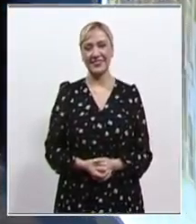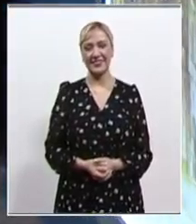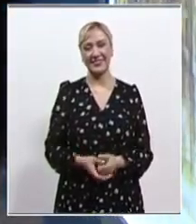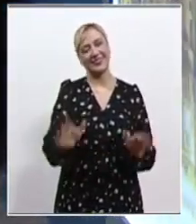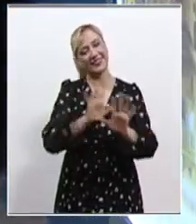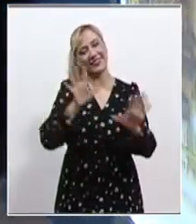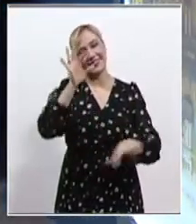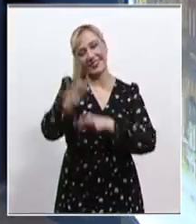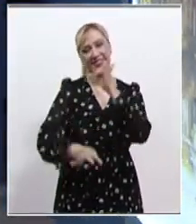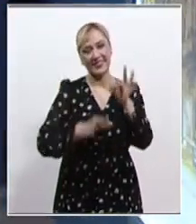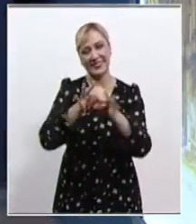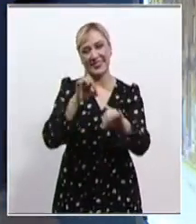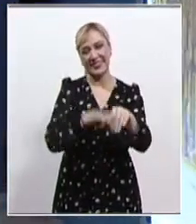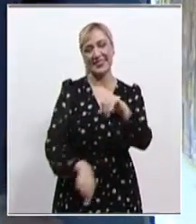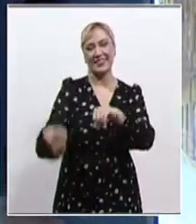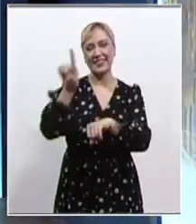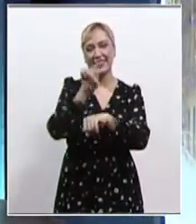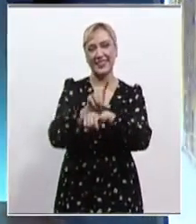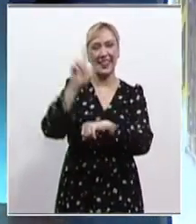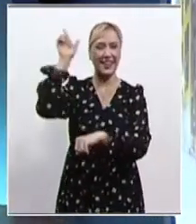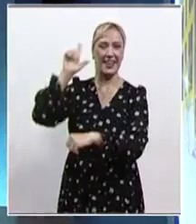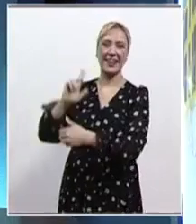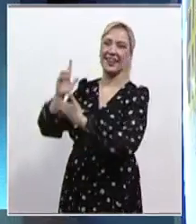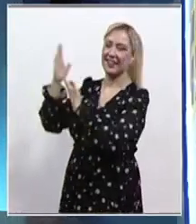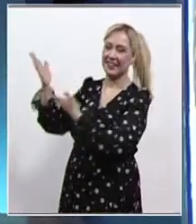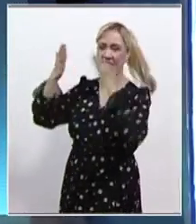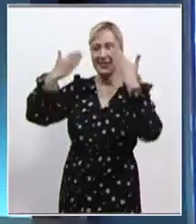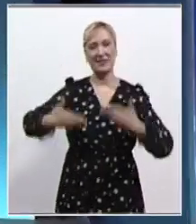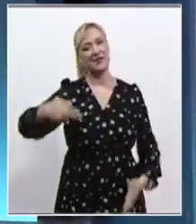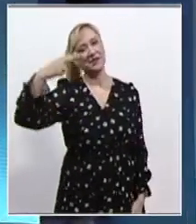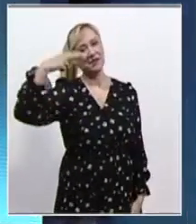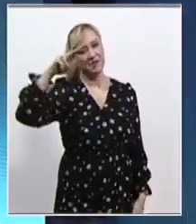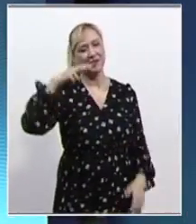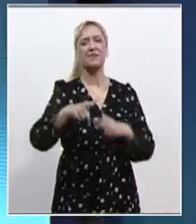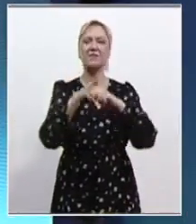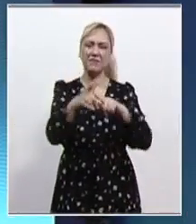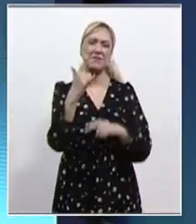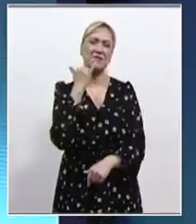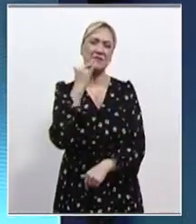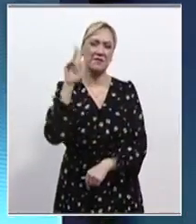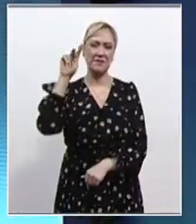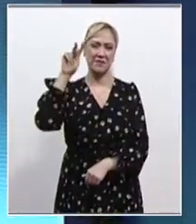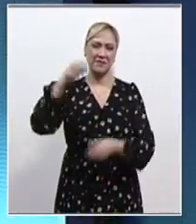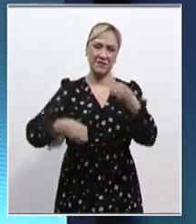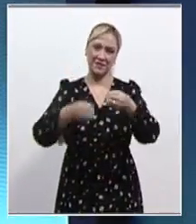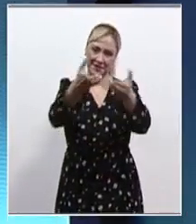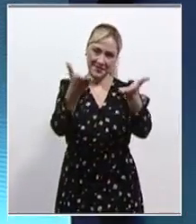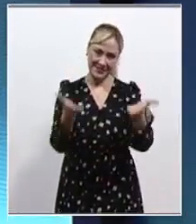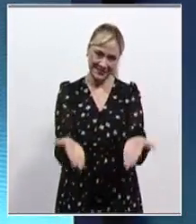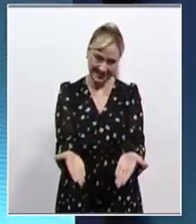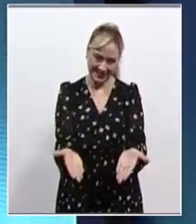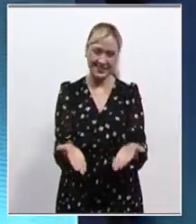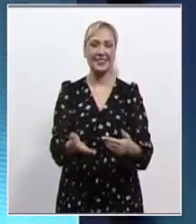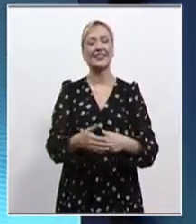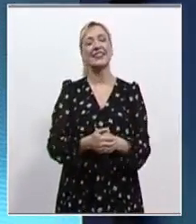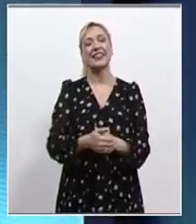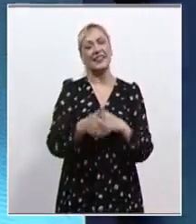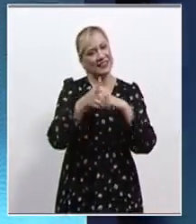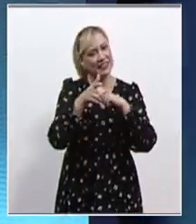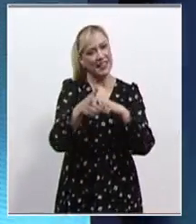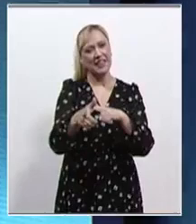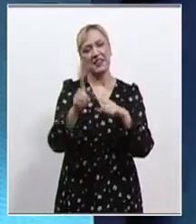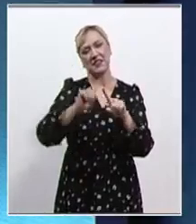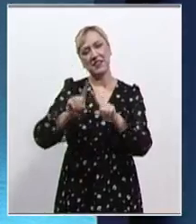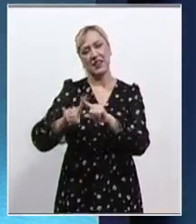Así concluimos esta emisión. Soy Laura Murillo y lo invito a mantenerse en la señal del canal del Poder Judicial de la Federación y a seguir nuestro